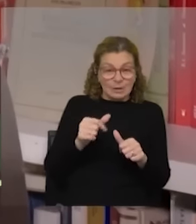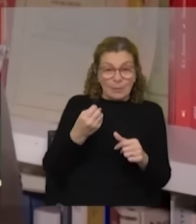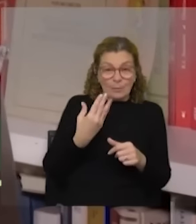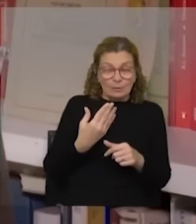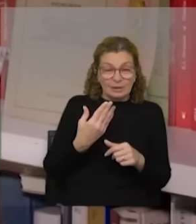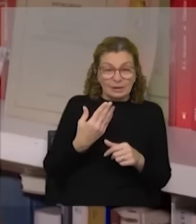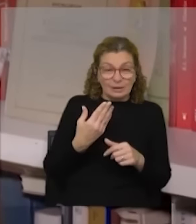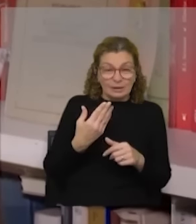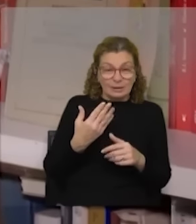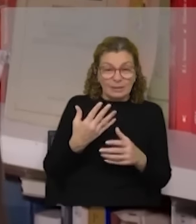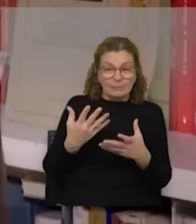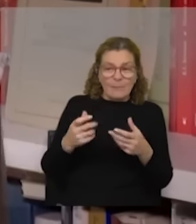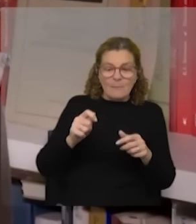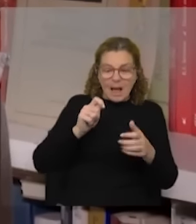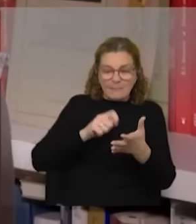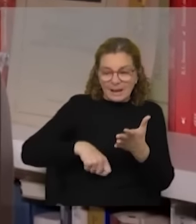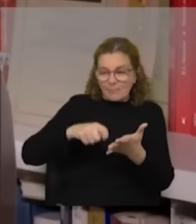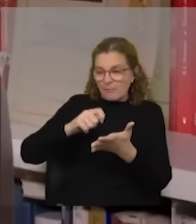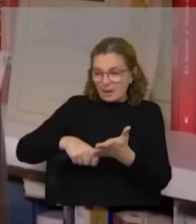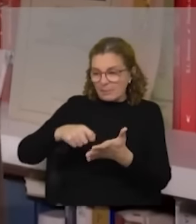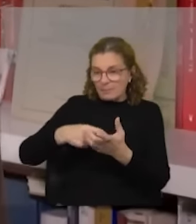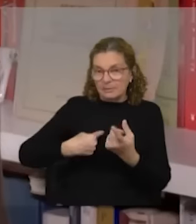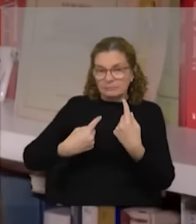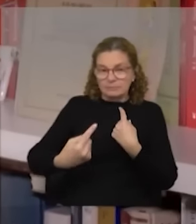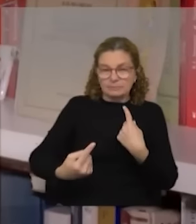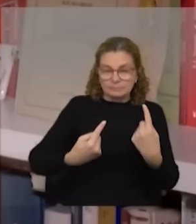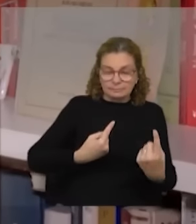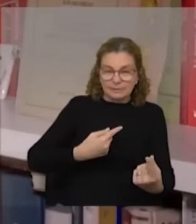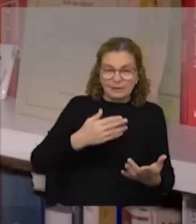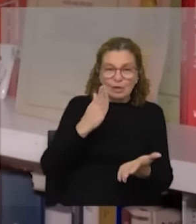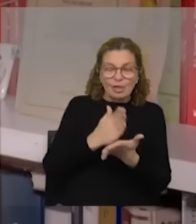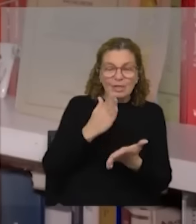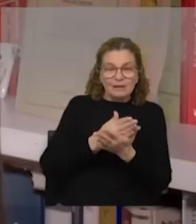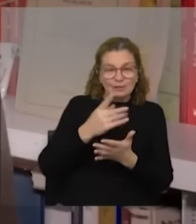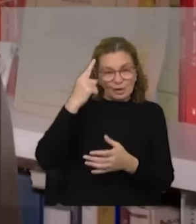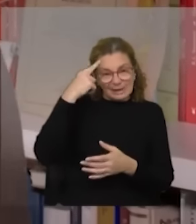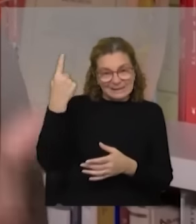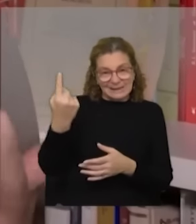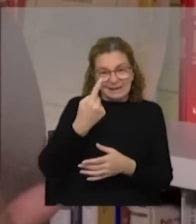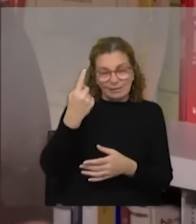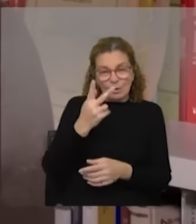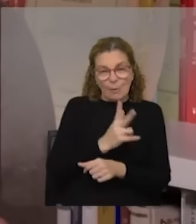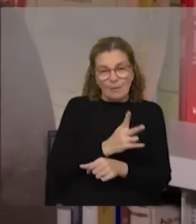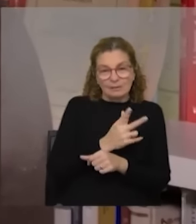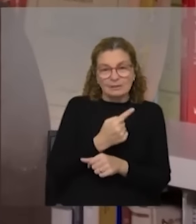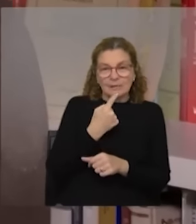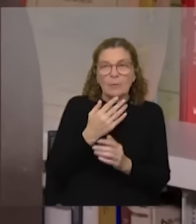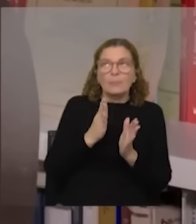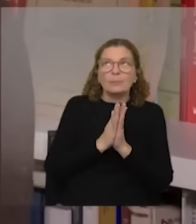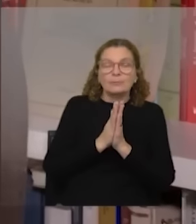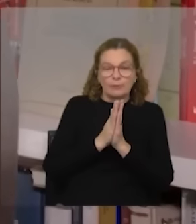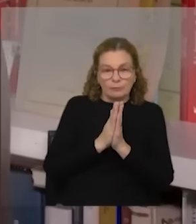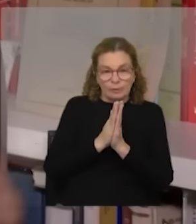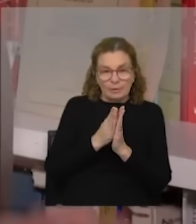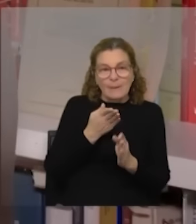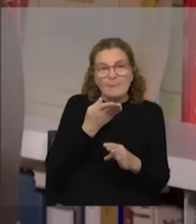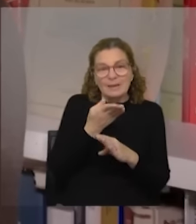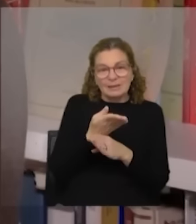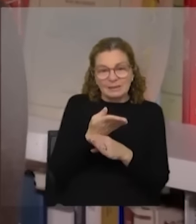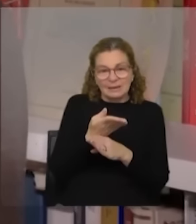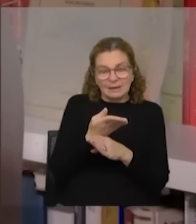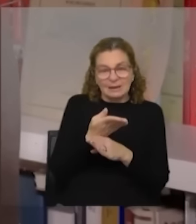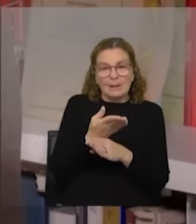dilaciones burocráticas y es por esto que nosotros bajo principio de derecho internacional humanitario Hablamos de una Súplica no de una solicitud de